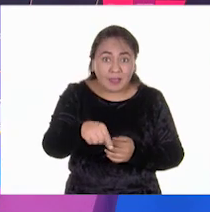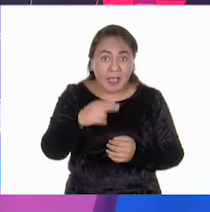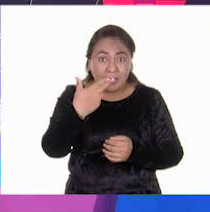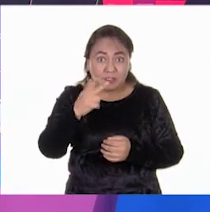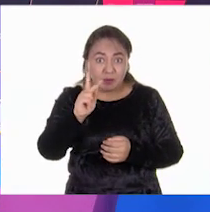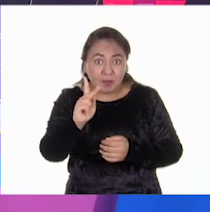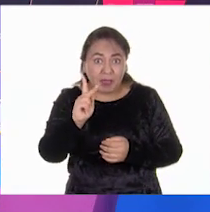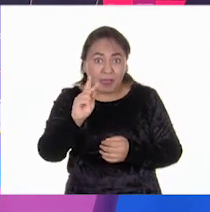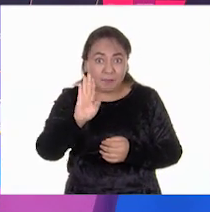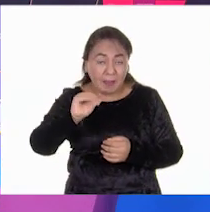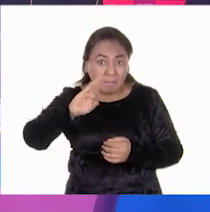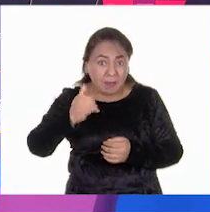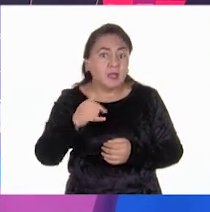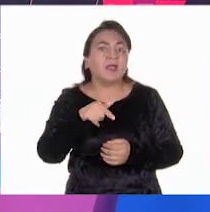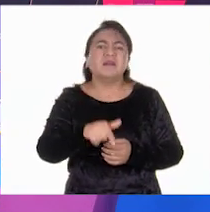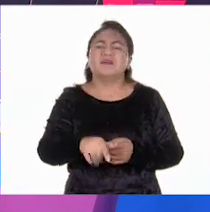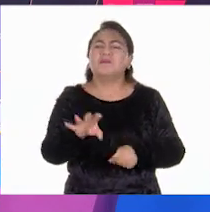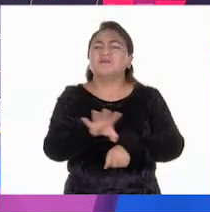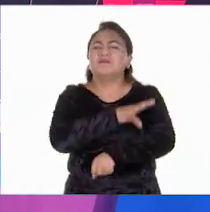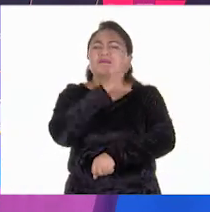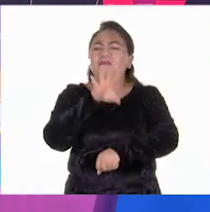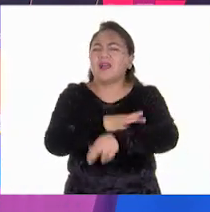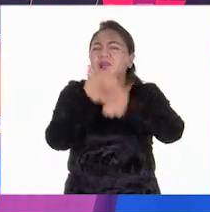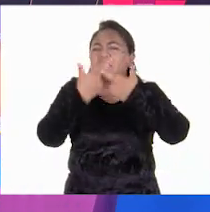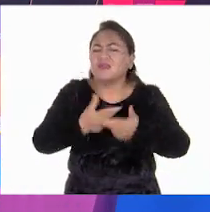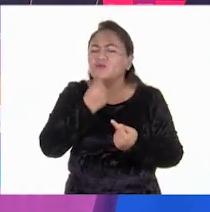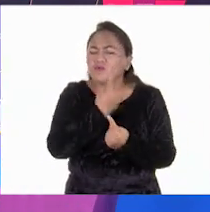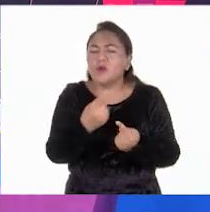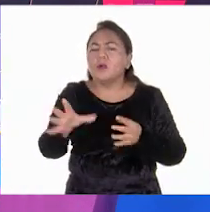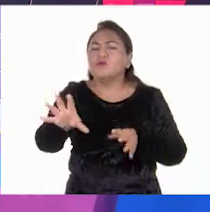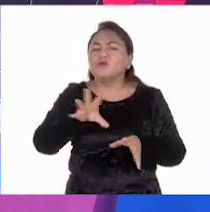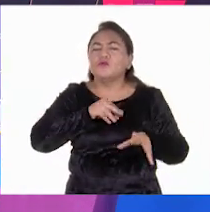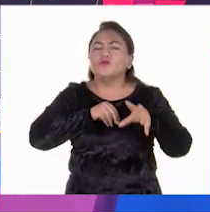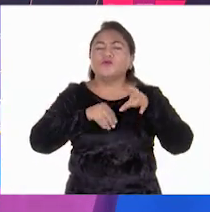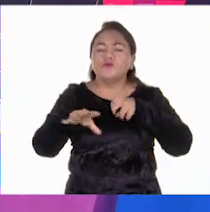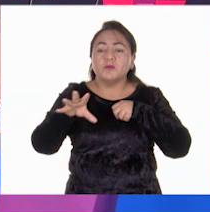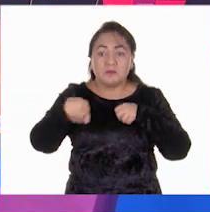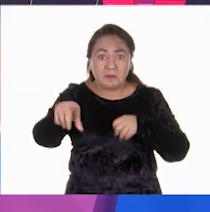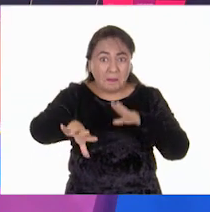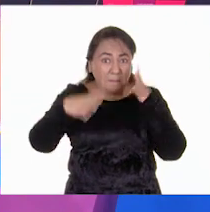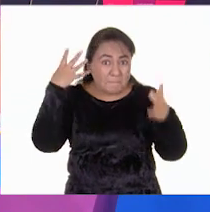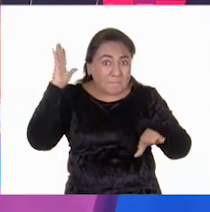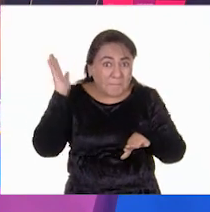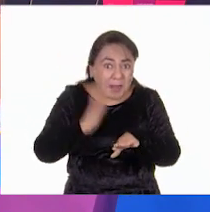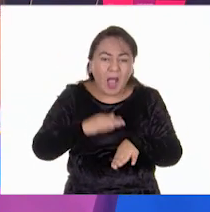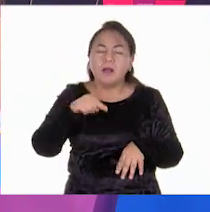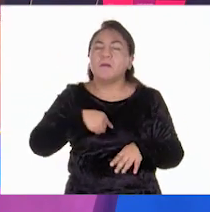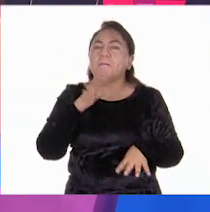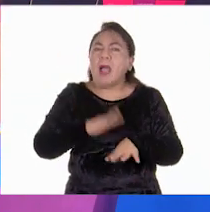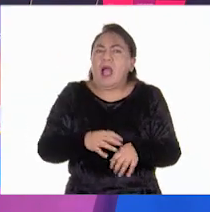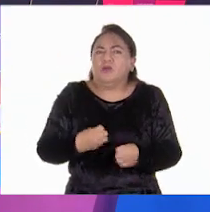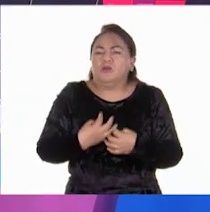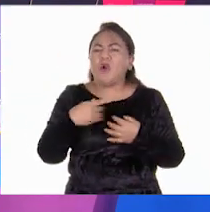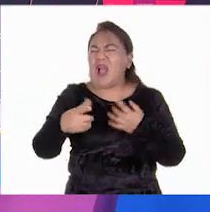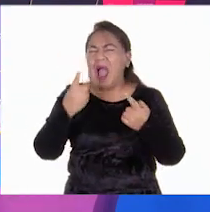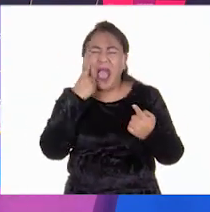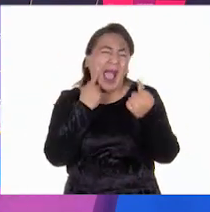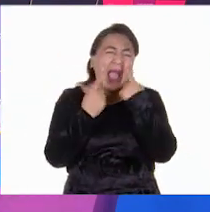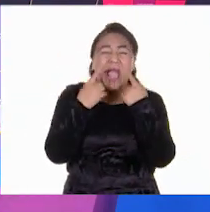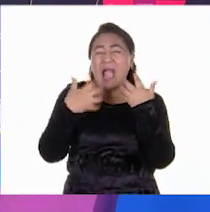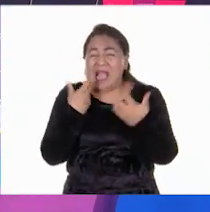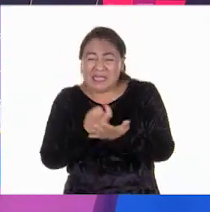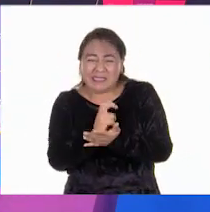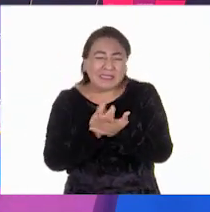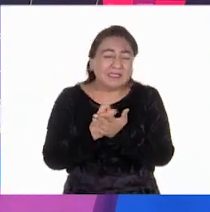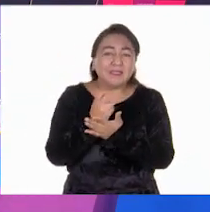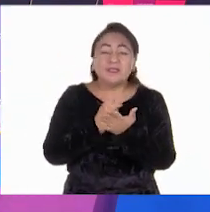con la inagotable energía de los pequeños del hogar. Entre más travieso, más enojón, más berrinchudo es el niño,